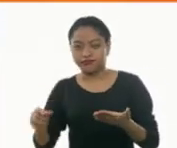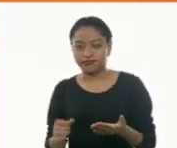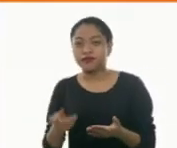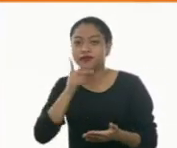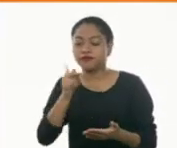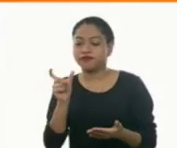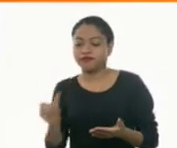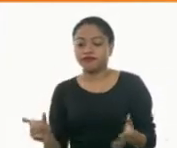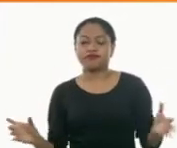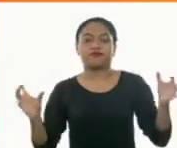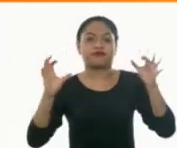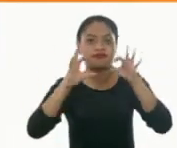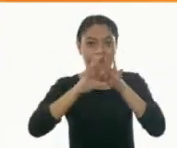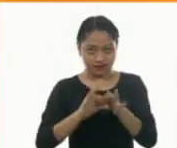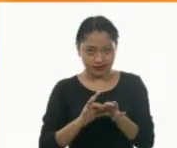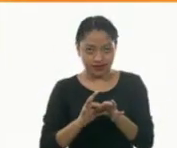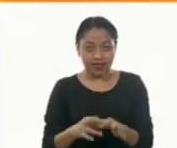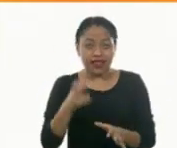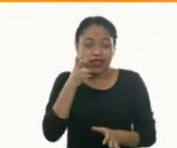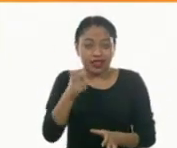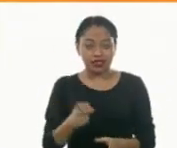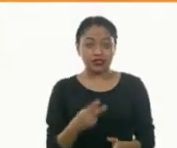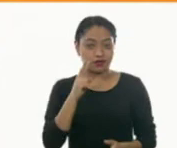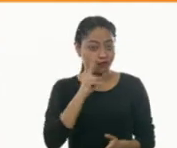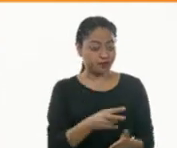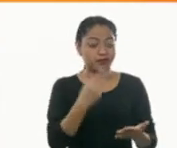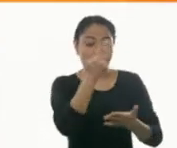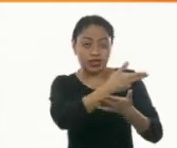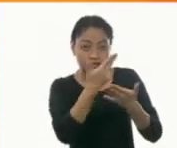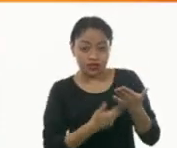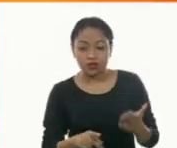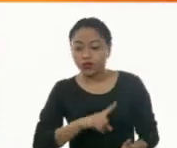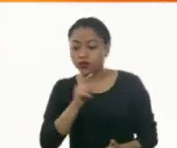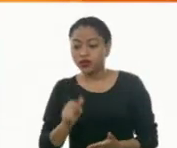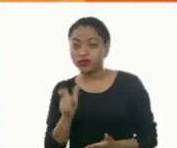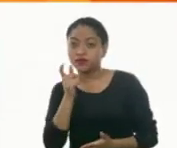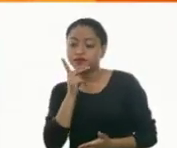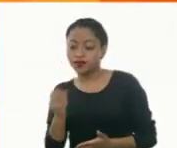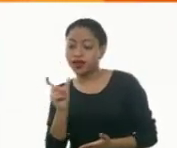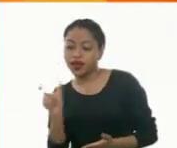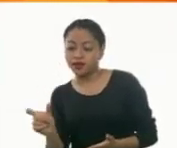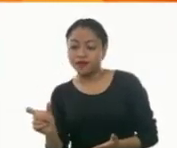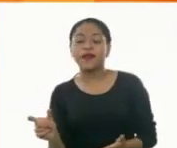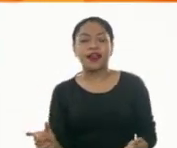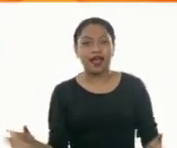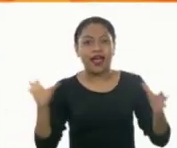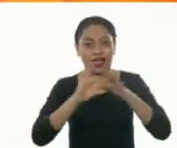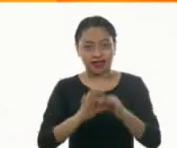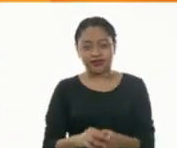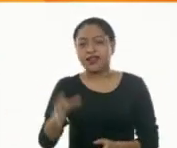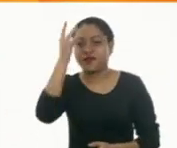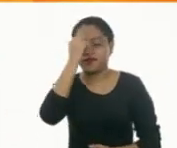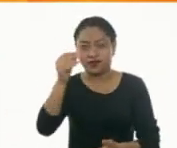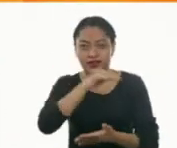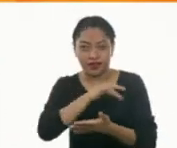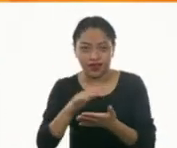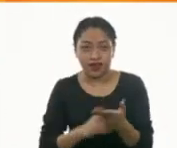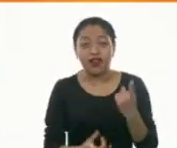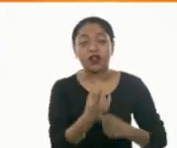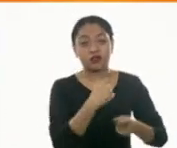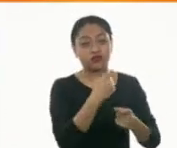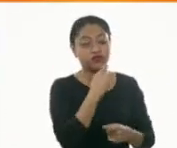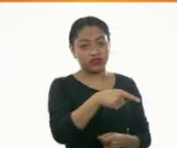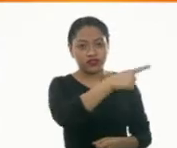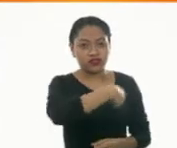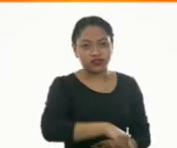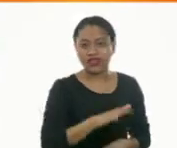estas actividades van a ayudarles a aprender. Unos son muy visuales y se necesita elegir un método